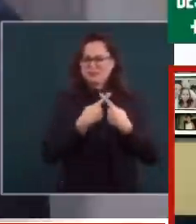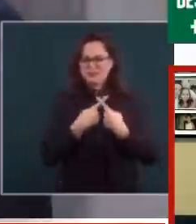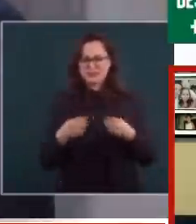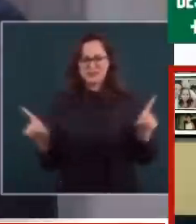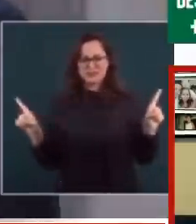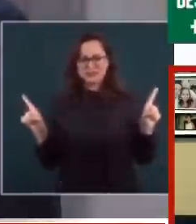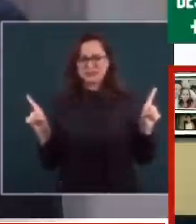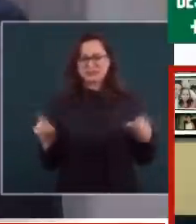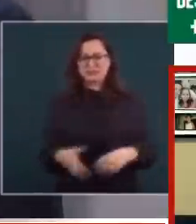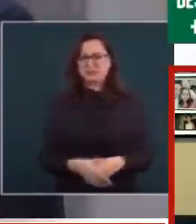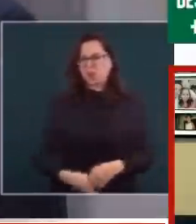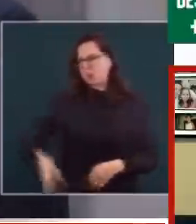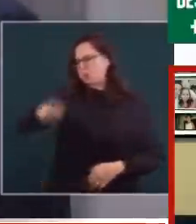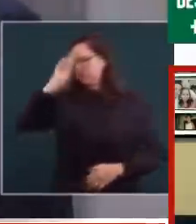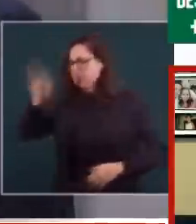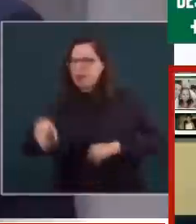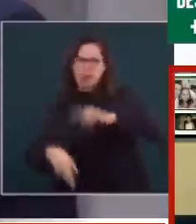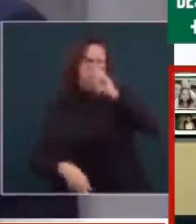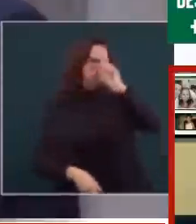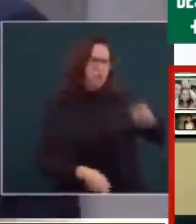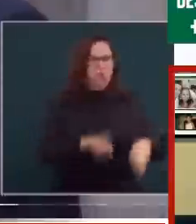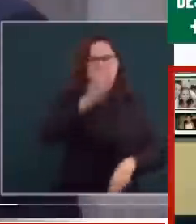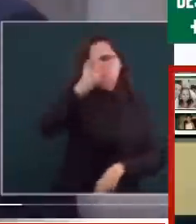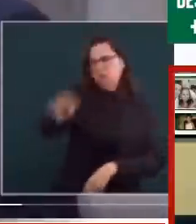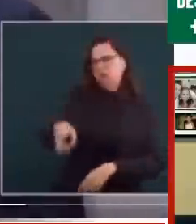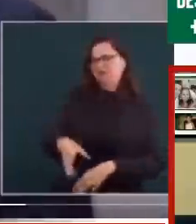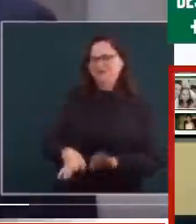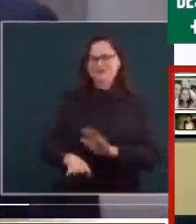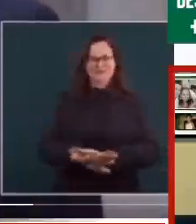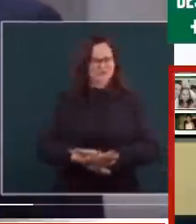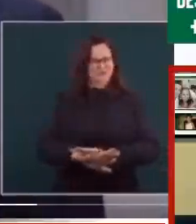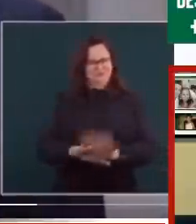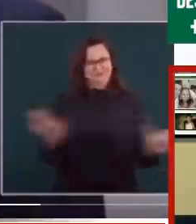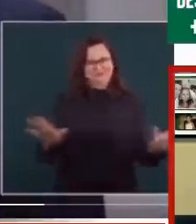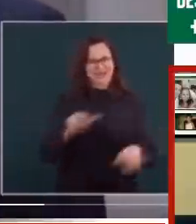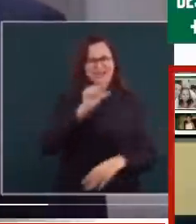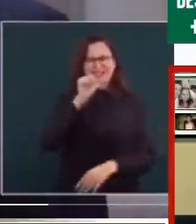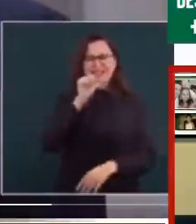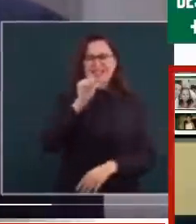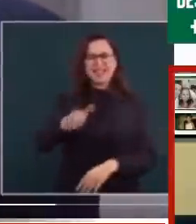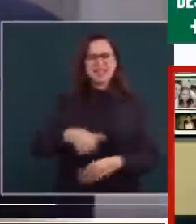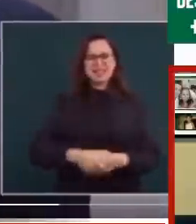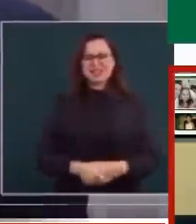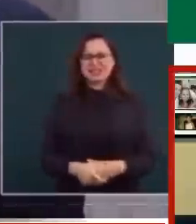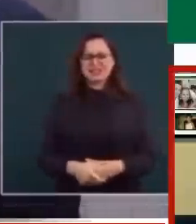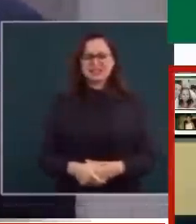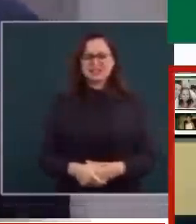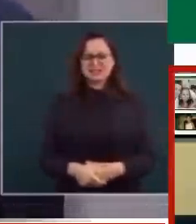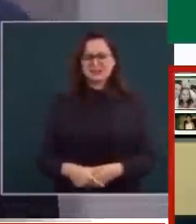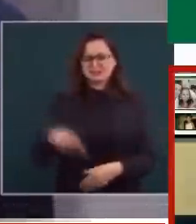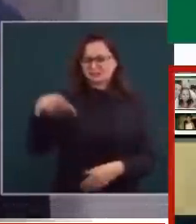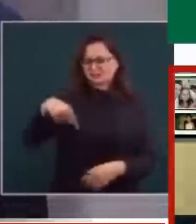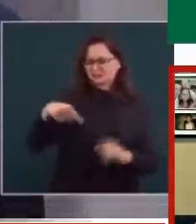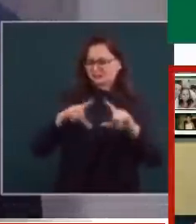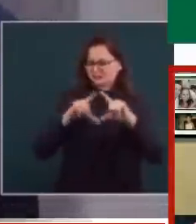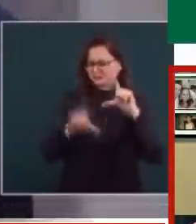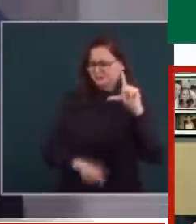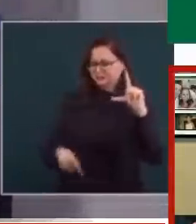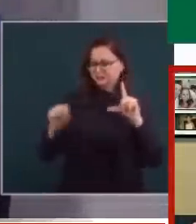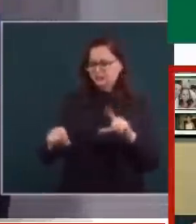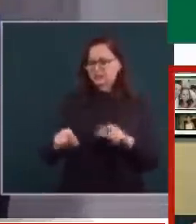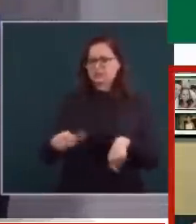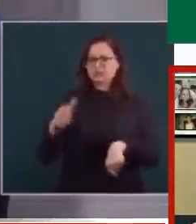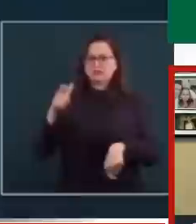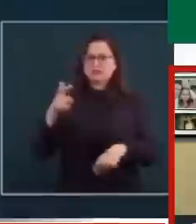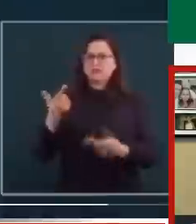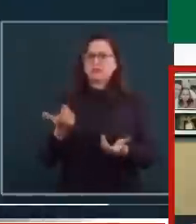prohibido por el bis aquí no hubo ni habrá toque de